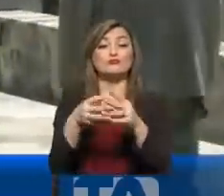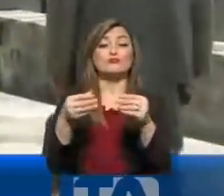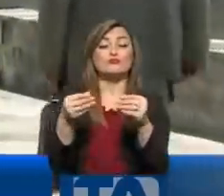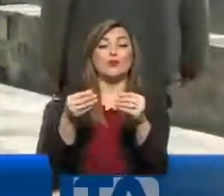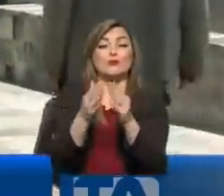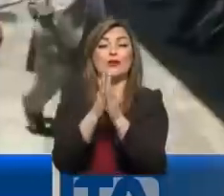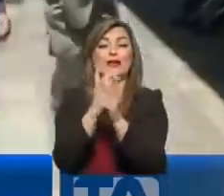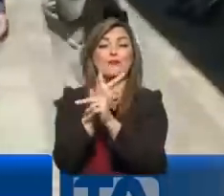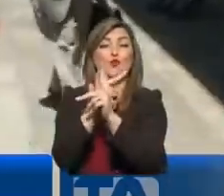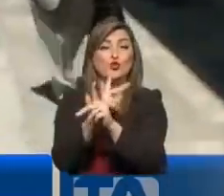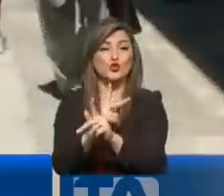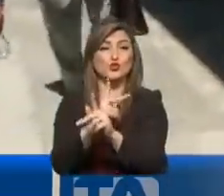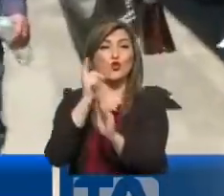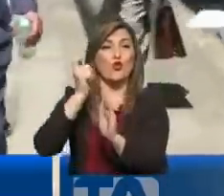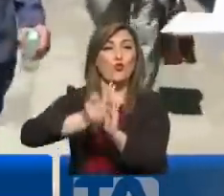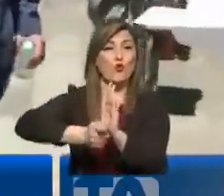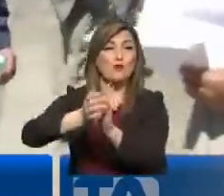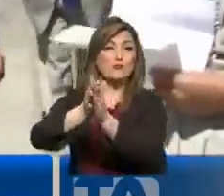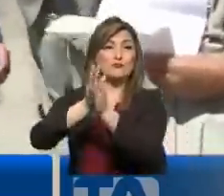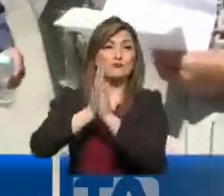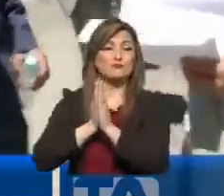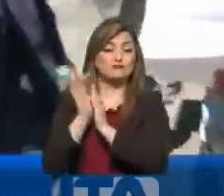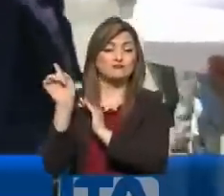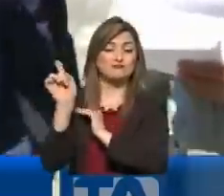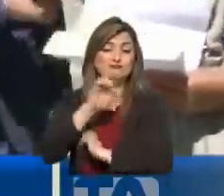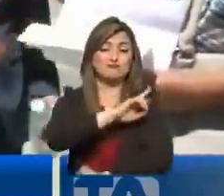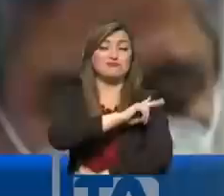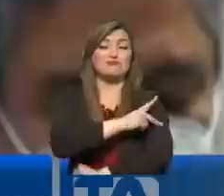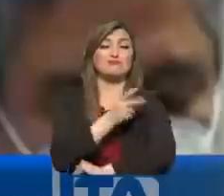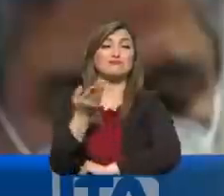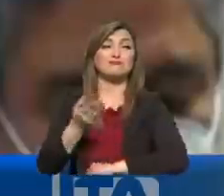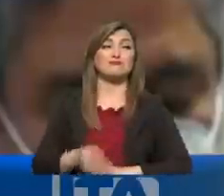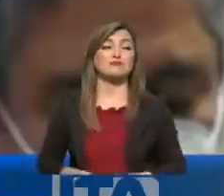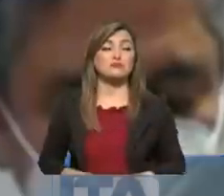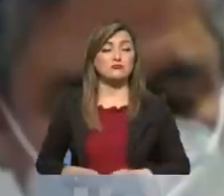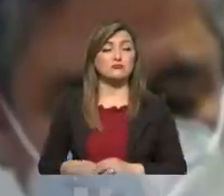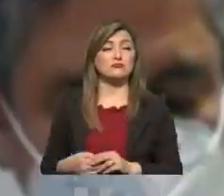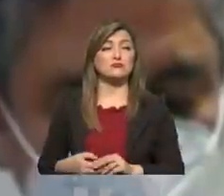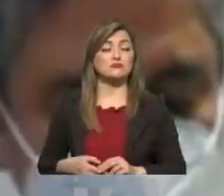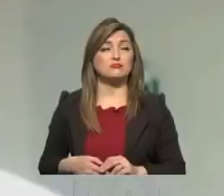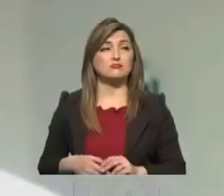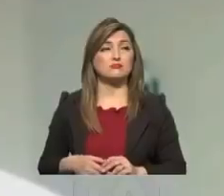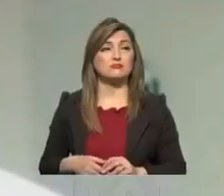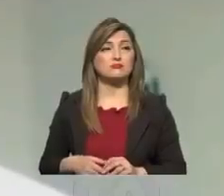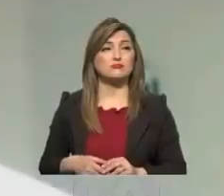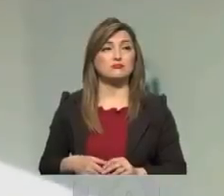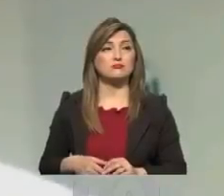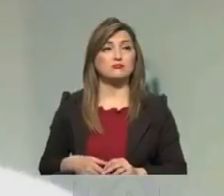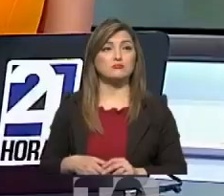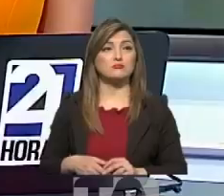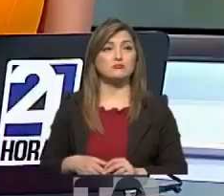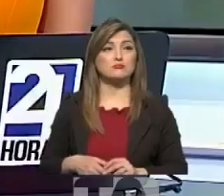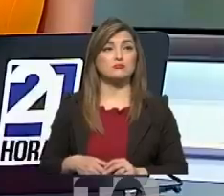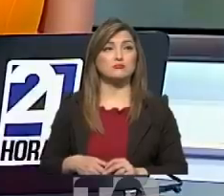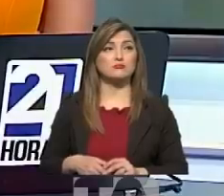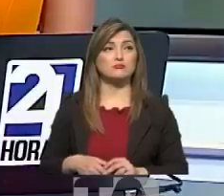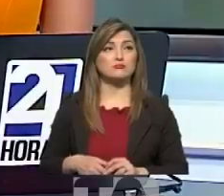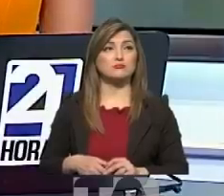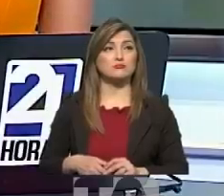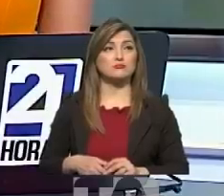de protección interpuesto por el removido vocal. En Guayaquil, Carlos Acoto, 24 horas.